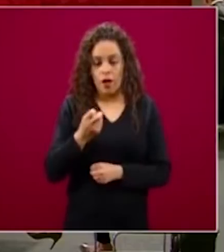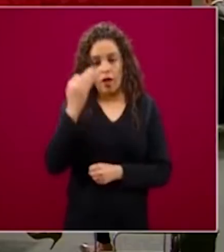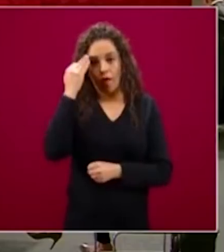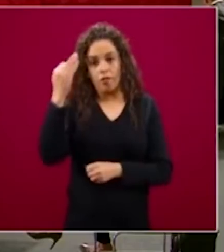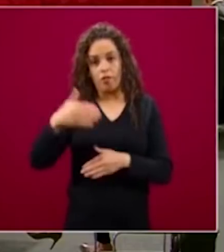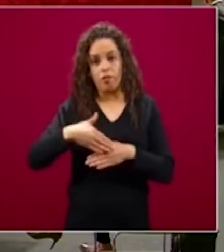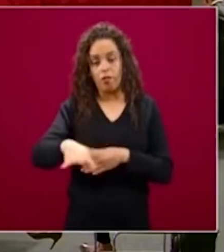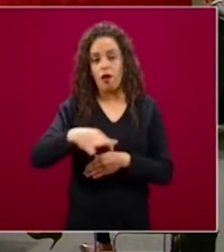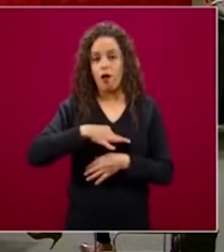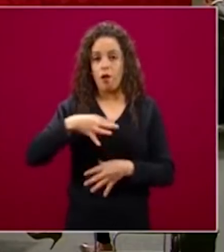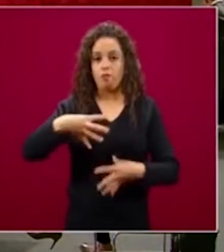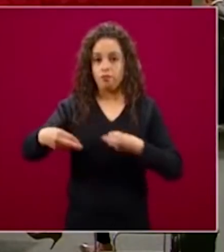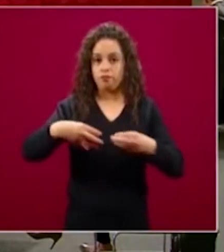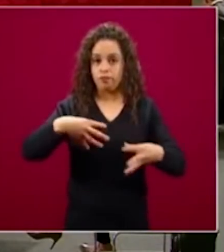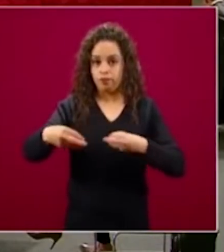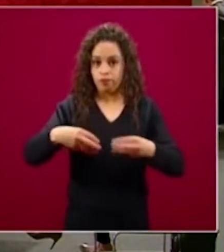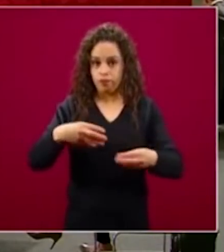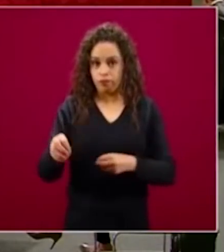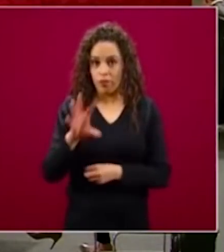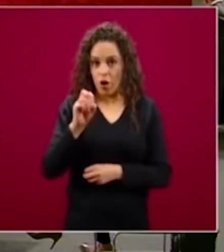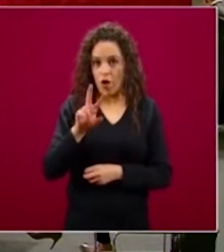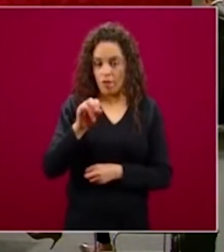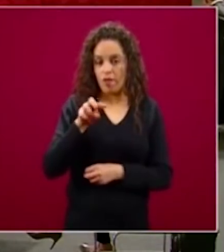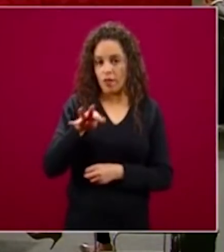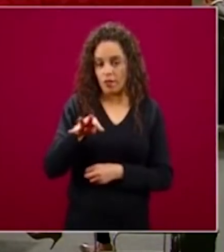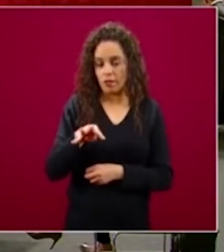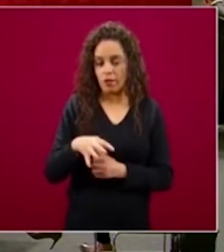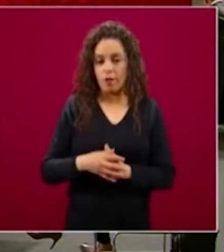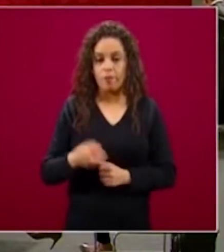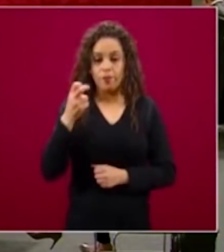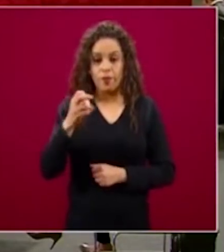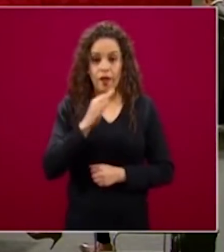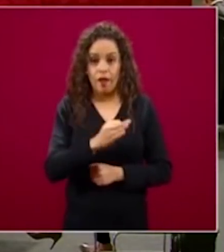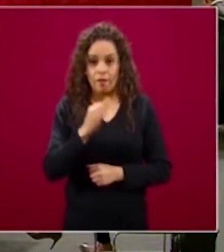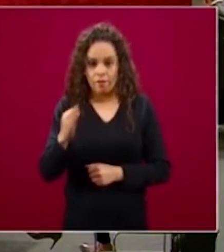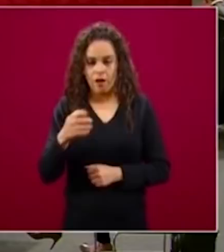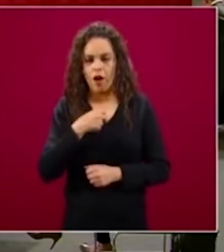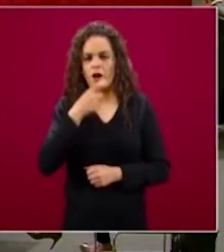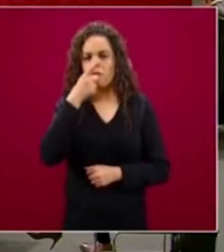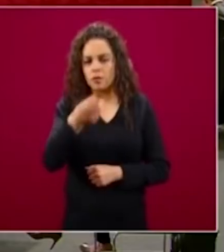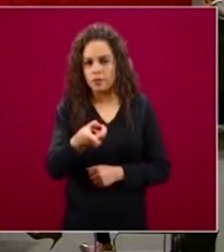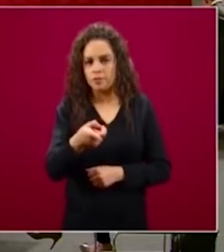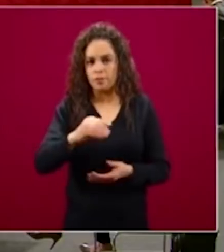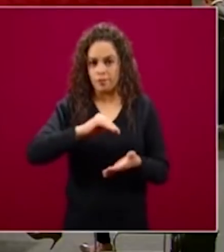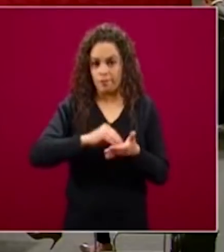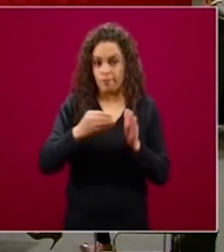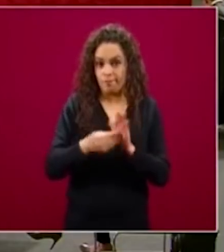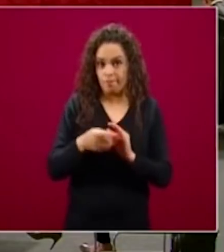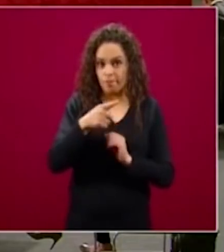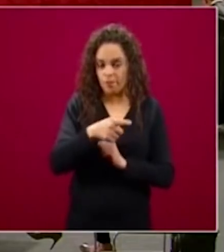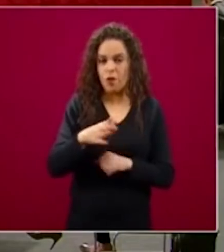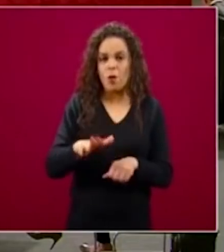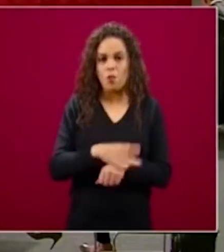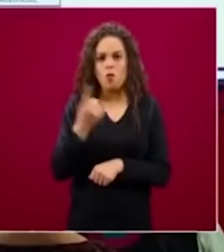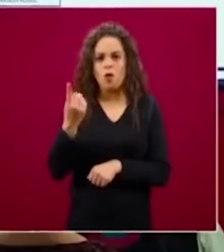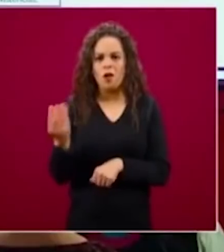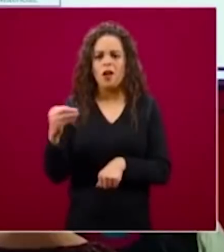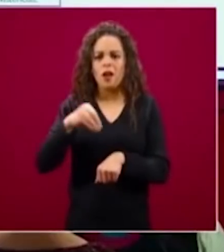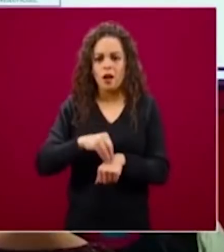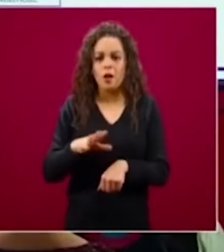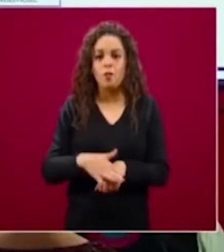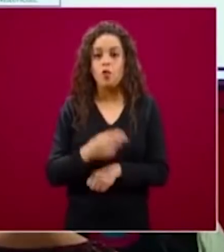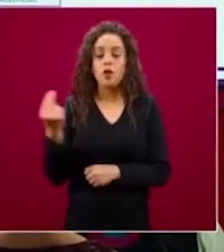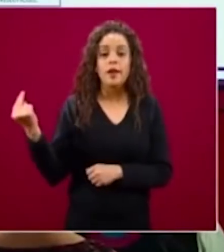Y en esa misma fecha ya refería que esta estrategia surgía ante la necesidad de responder en